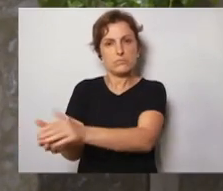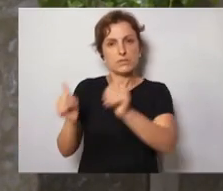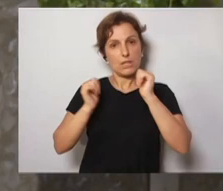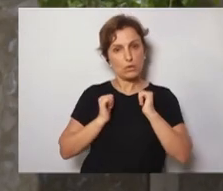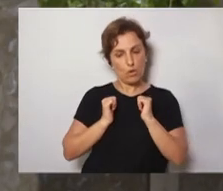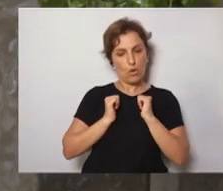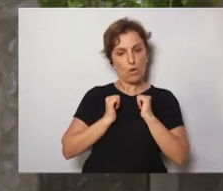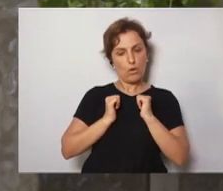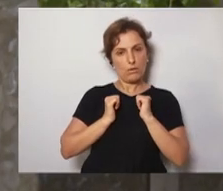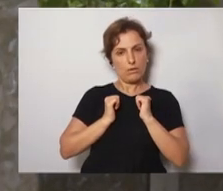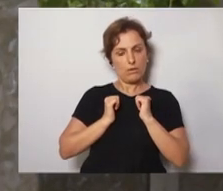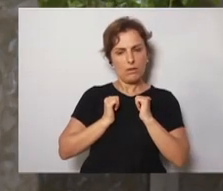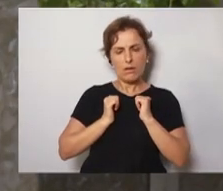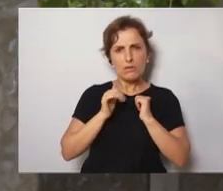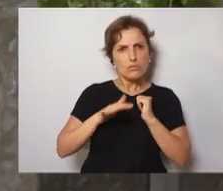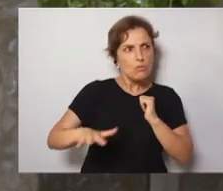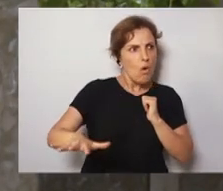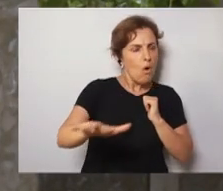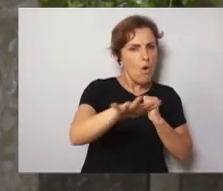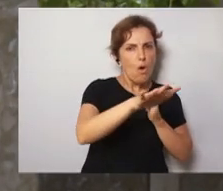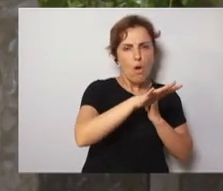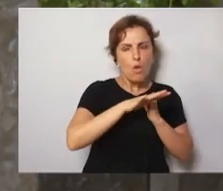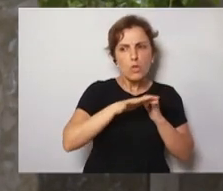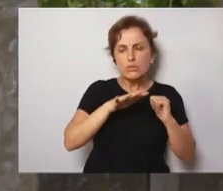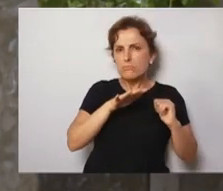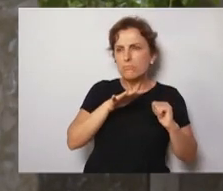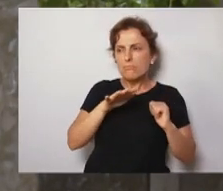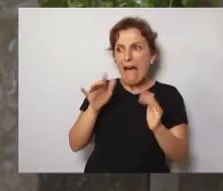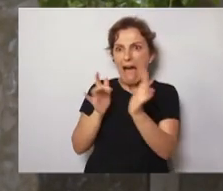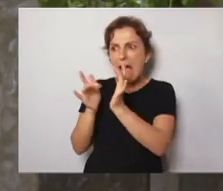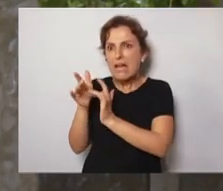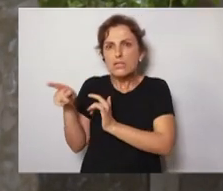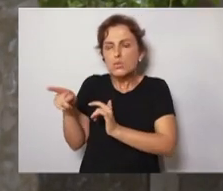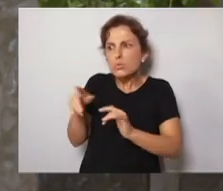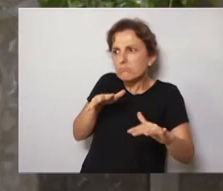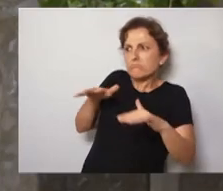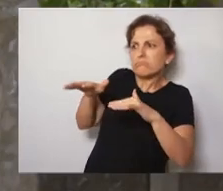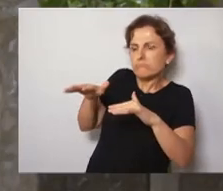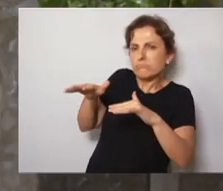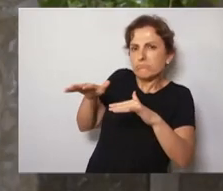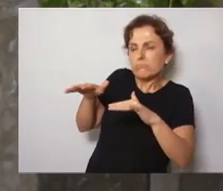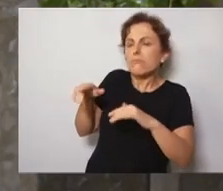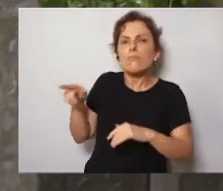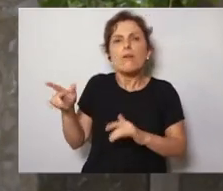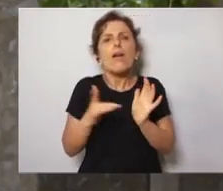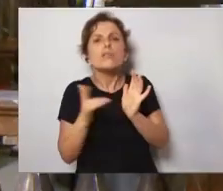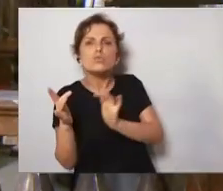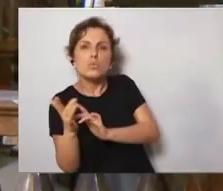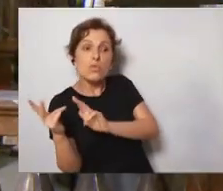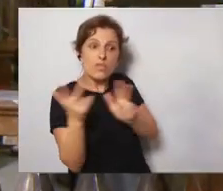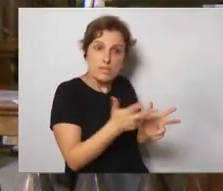todos en la sinagoga tenían los ojos fijos en el entonces comenzó a decirles